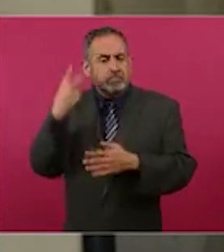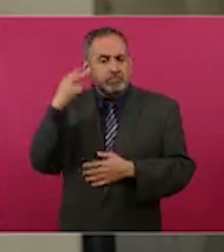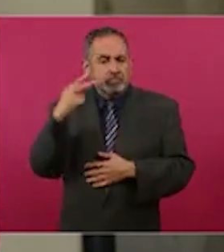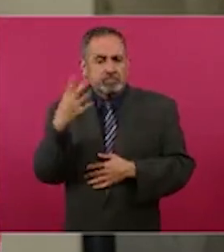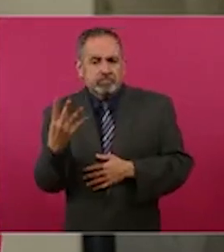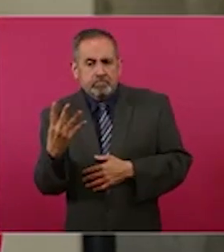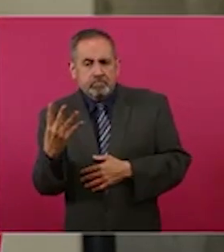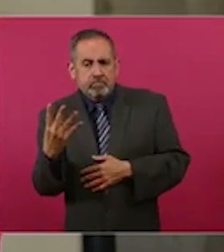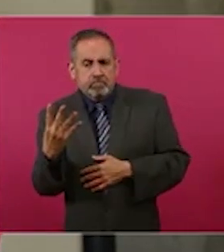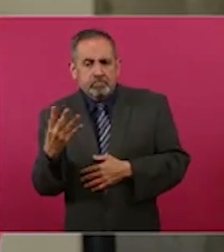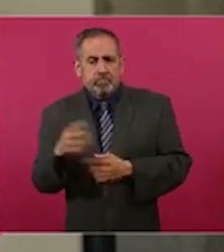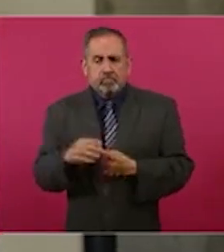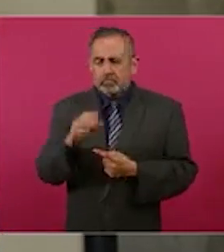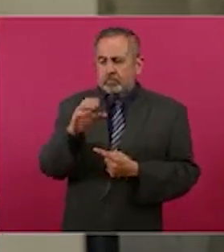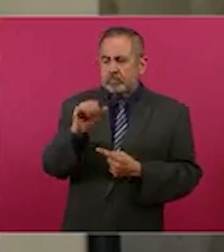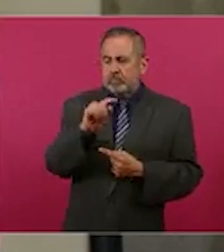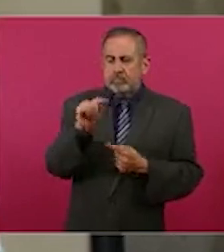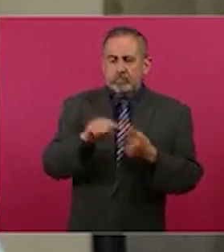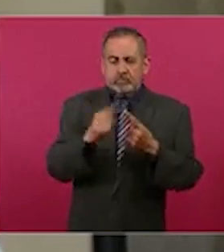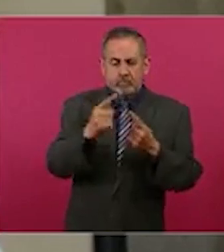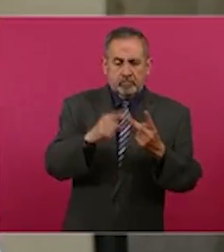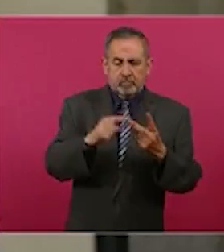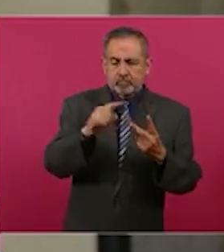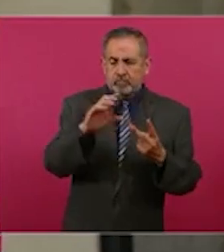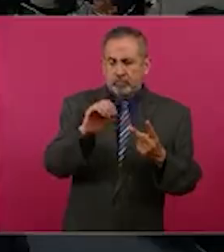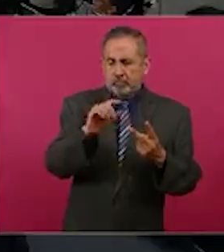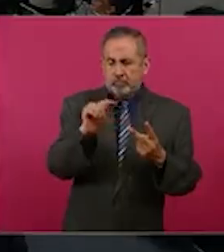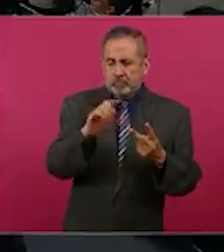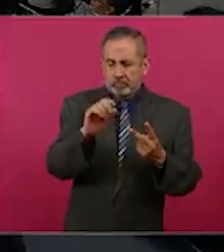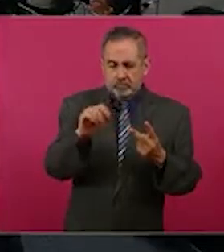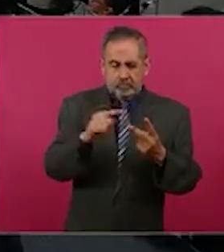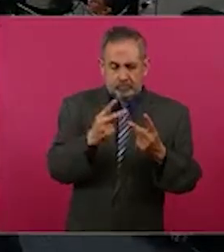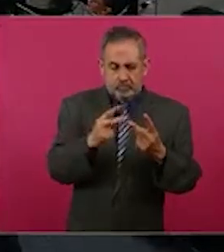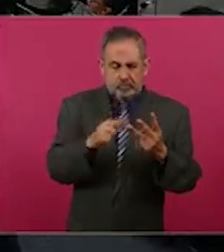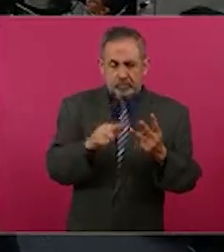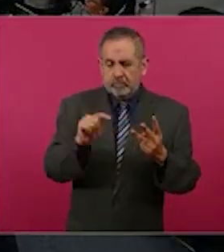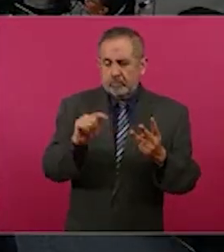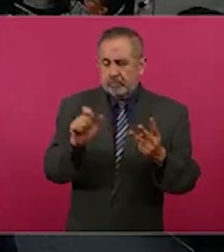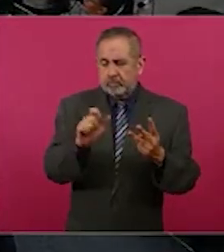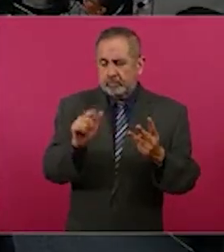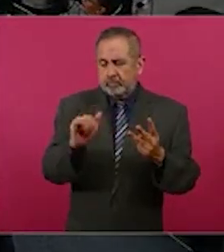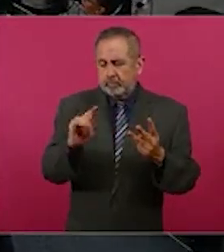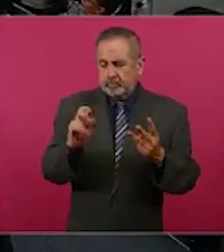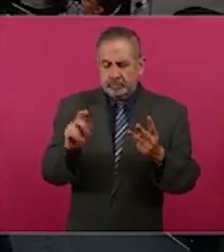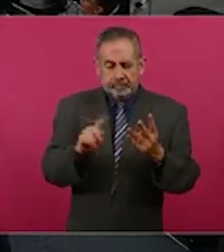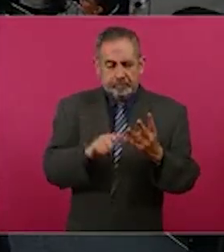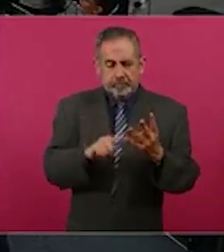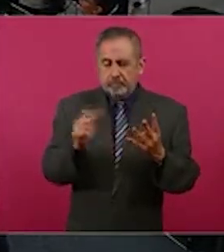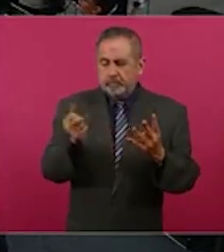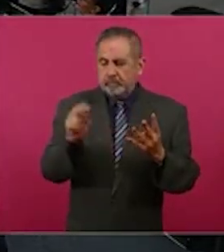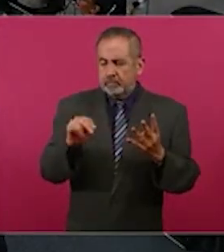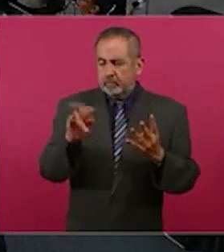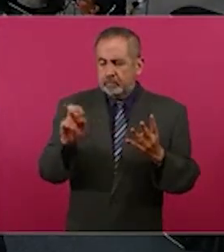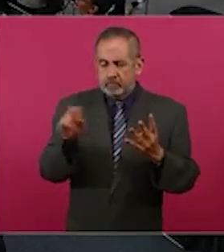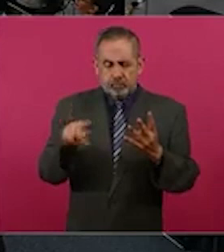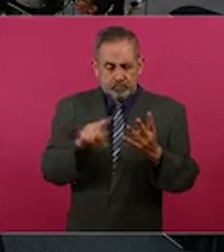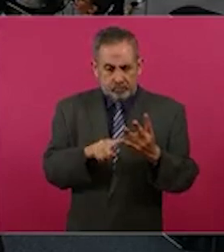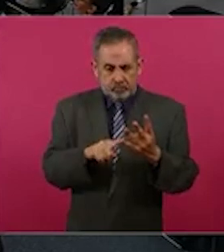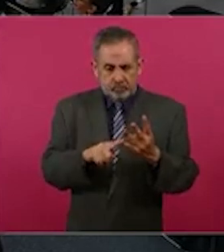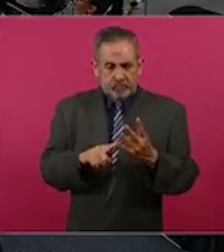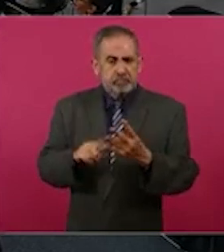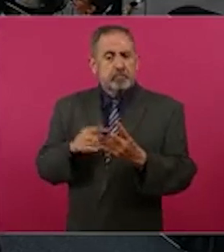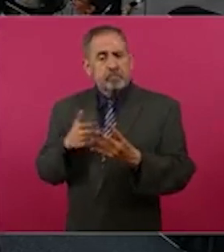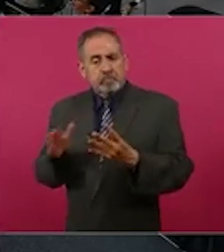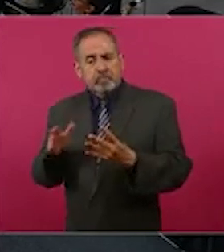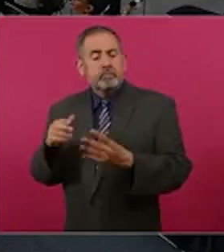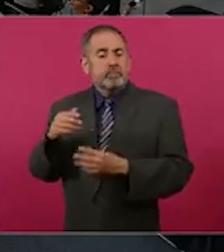Veracruz, Coatzacoalcos 1, Coatzacoalcos 2, Texistepec y San Juan Evangelista, y 6 para